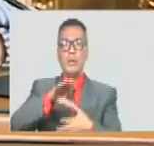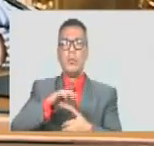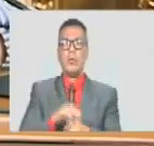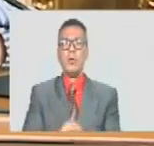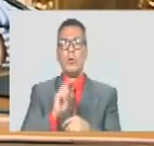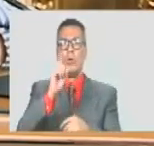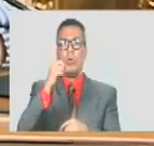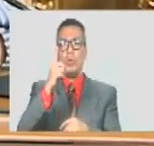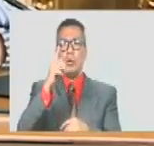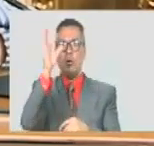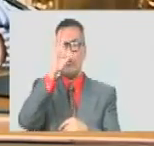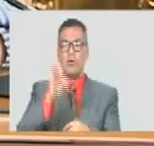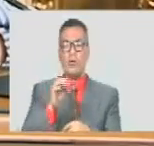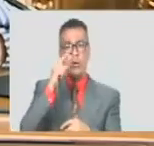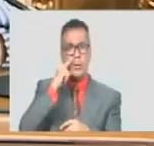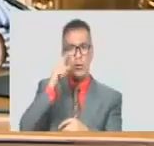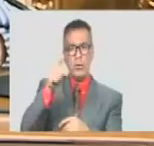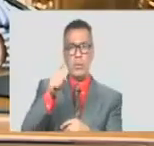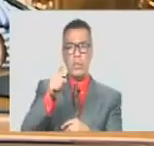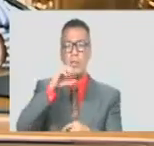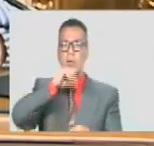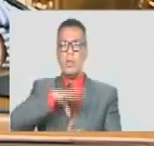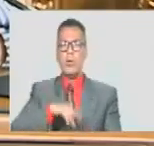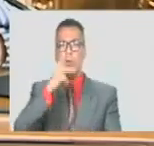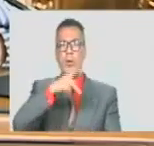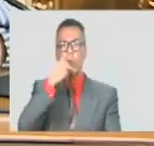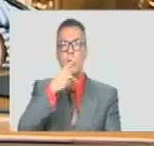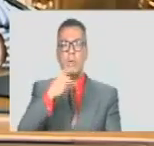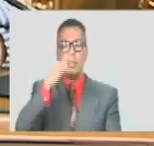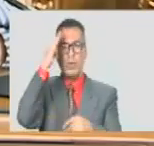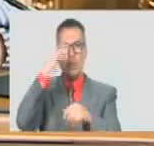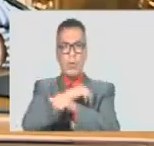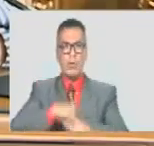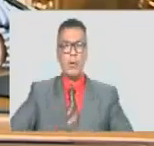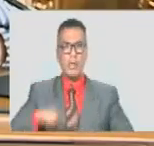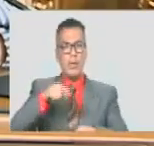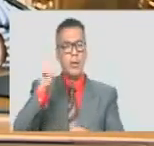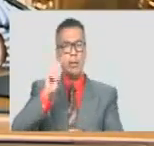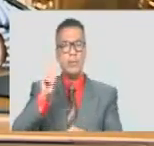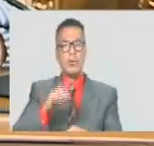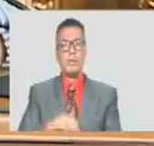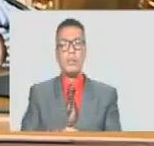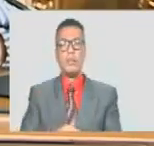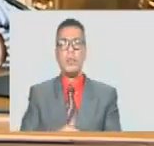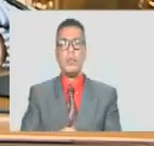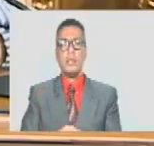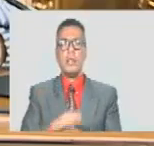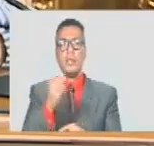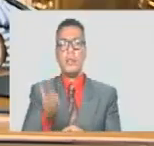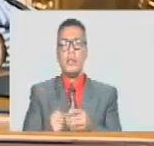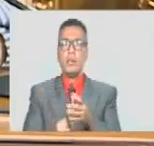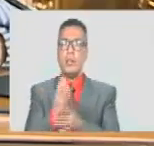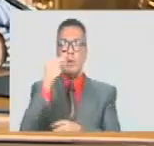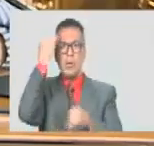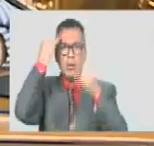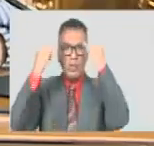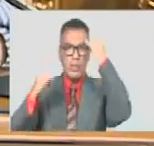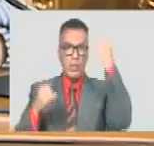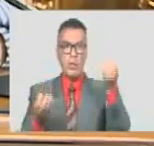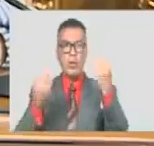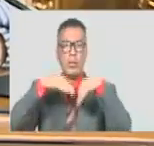como una figura icónica de la historia política y militar de la patria venezolana, quien fundamentó su ideal en